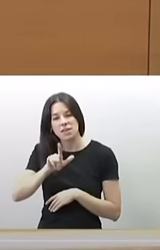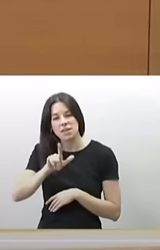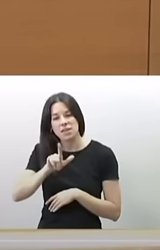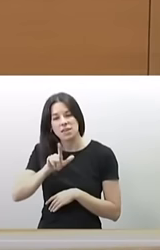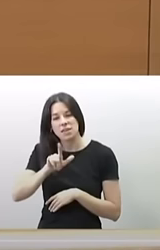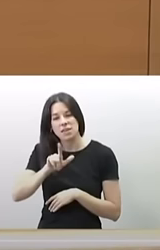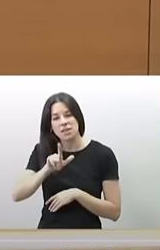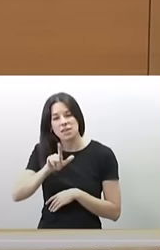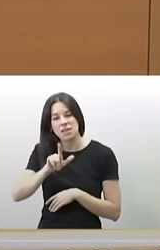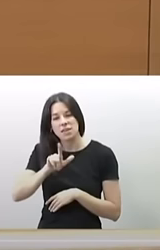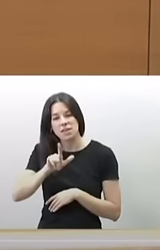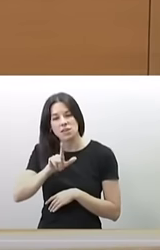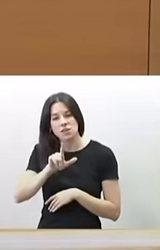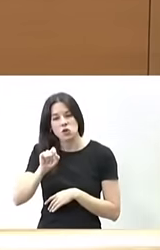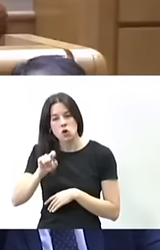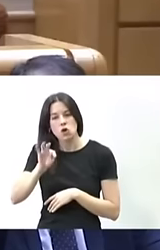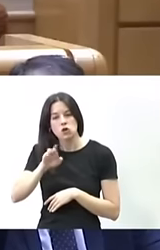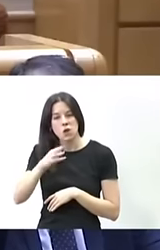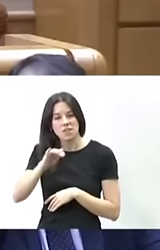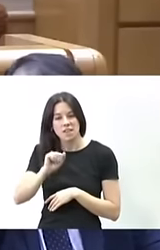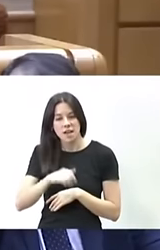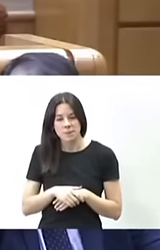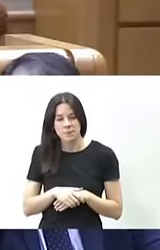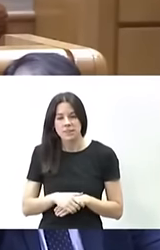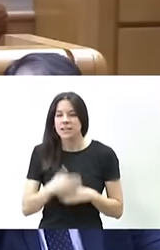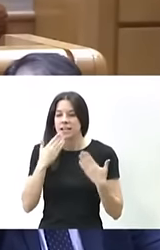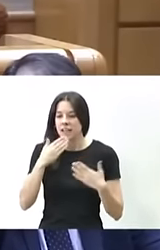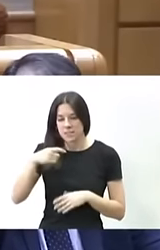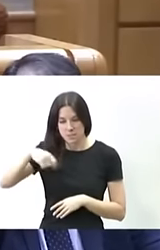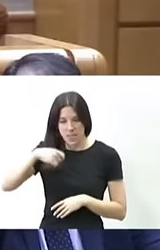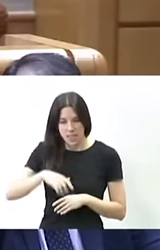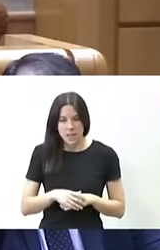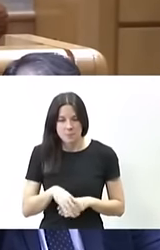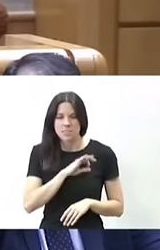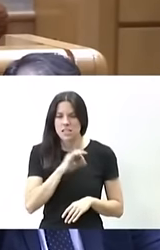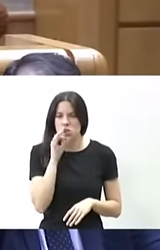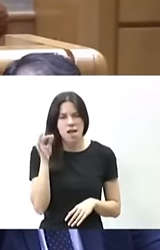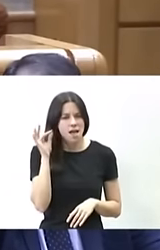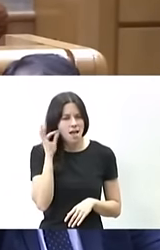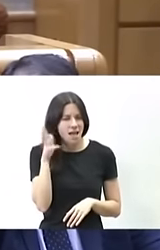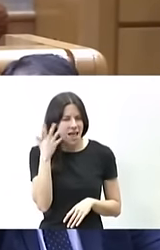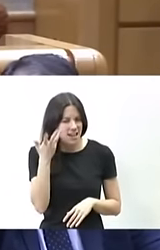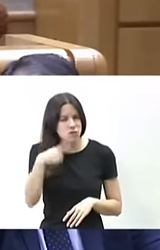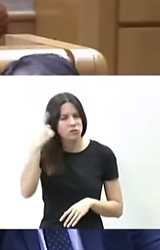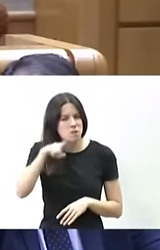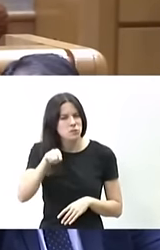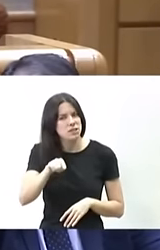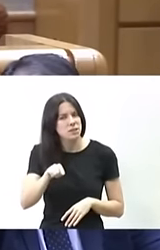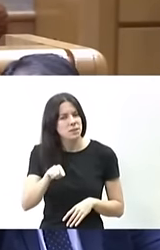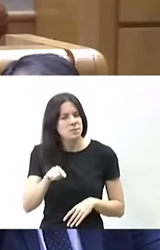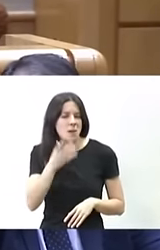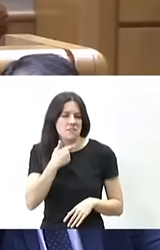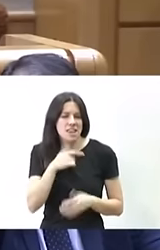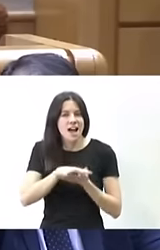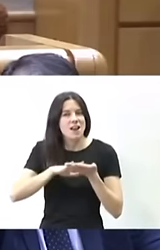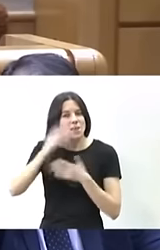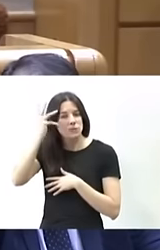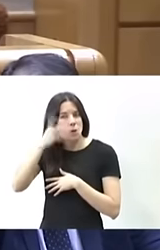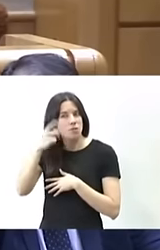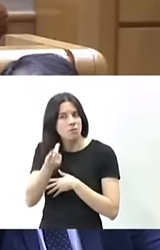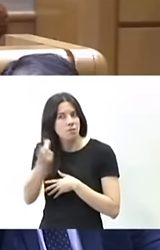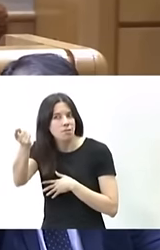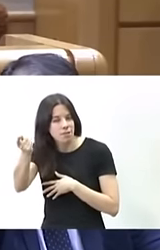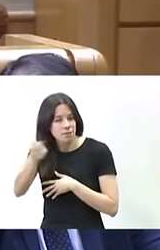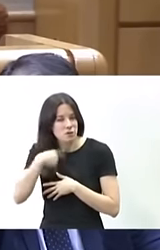y ya van más personas que van a por ella. Señor, fíjate. Gracias, señor presidente. Señor Alegría, ya sabemos que usted prefiere hablar del prófugo Puigdemont a hablar de la